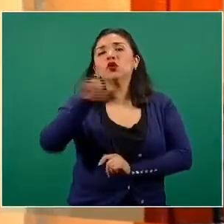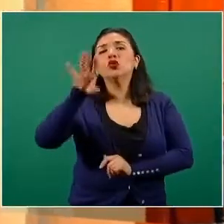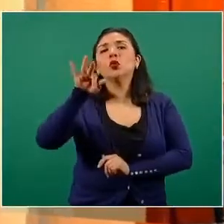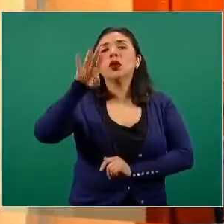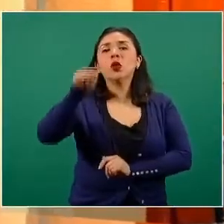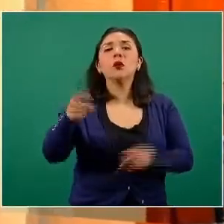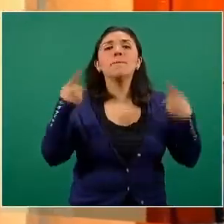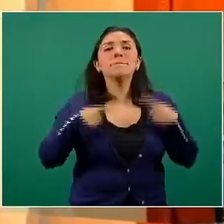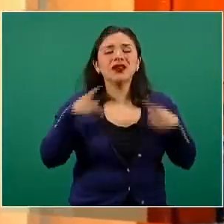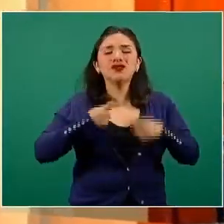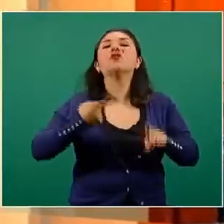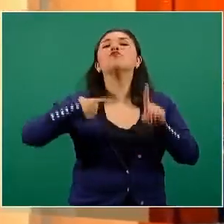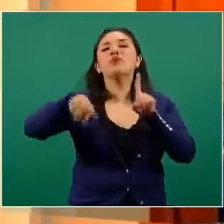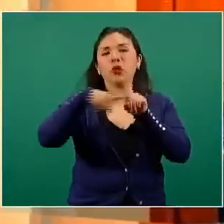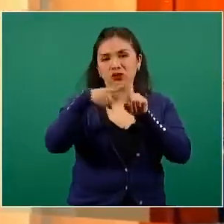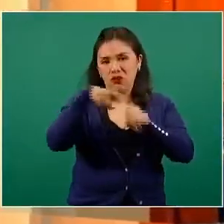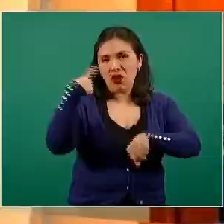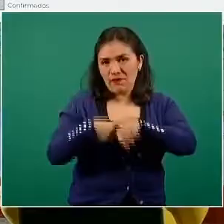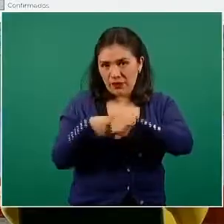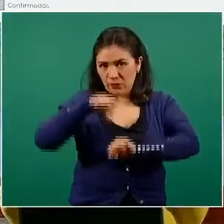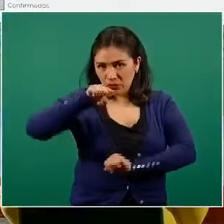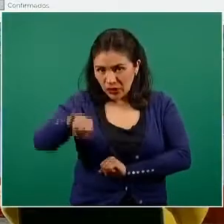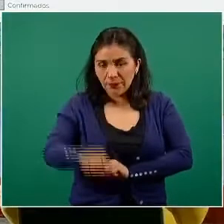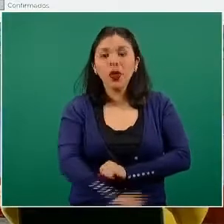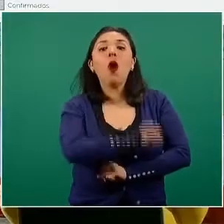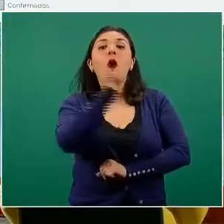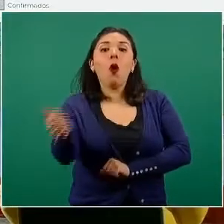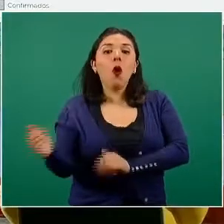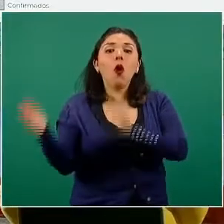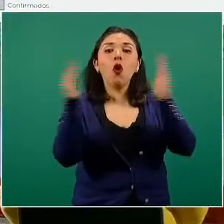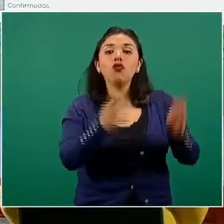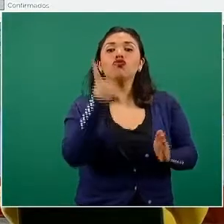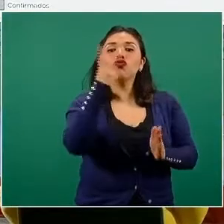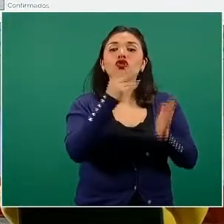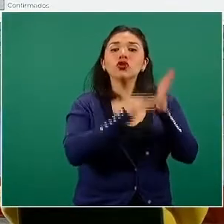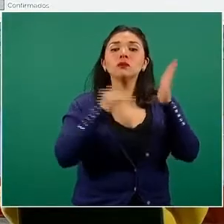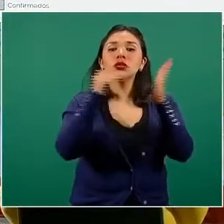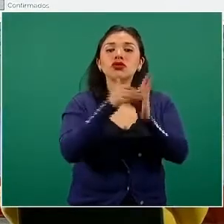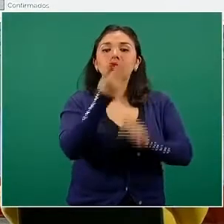1.806.849 casos confirmados. Y por el otro lado, son los